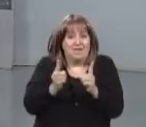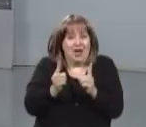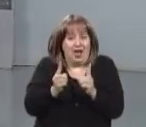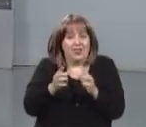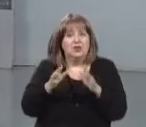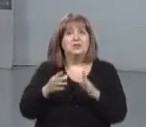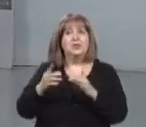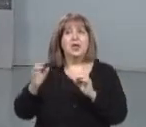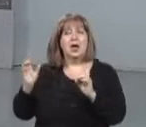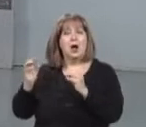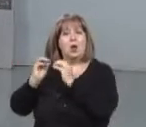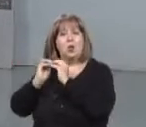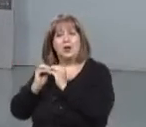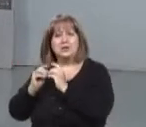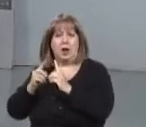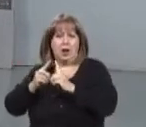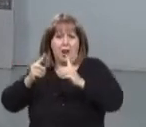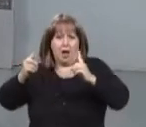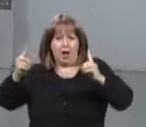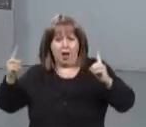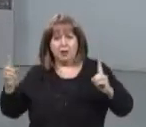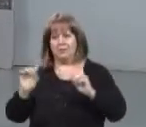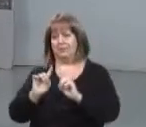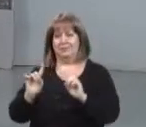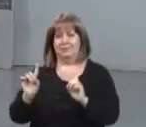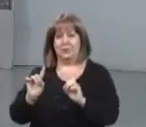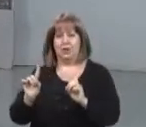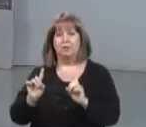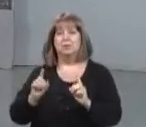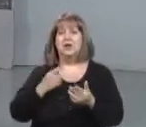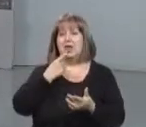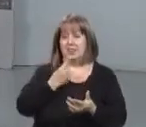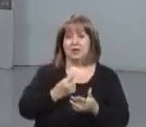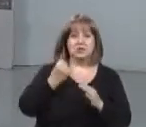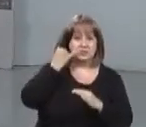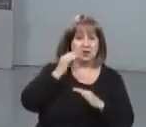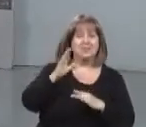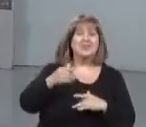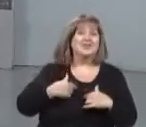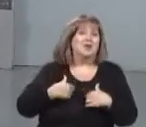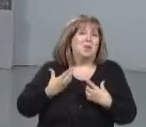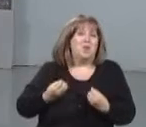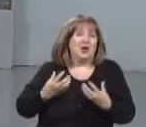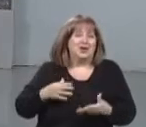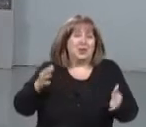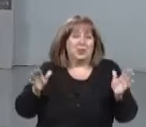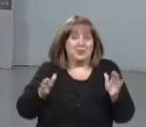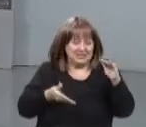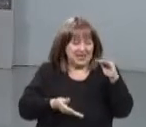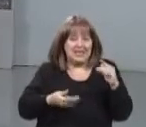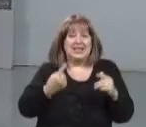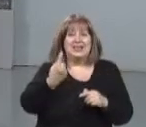lo que la justicia entiende es que la nena, al ser tan chiquita, obviamente no podía defenderse y,